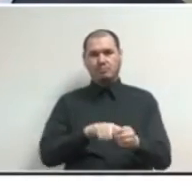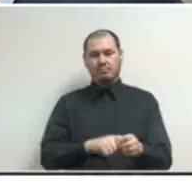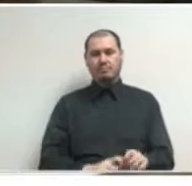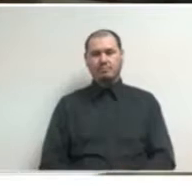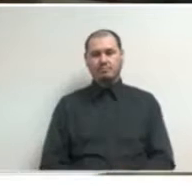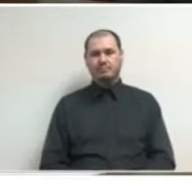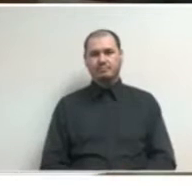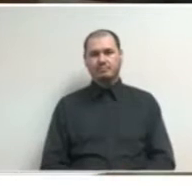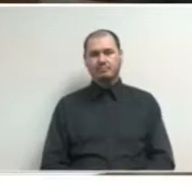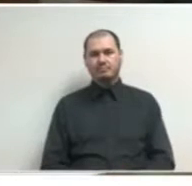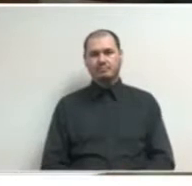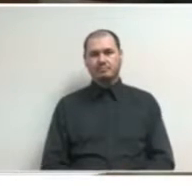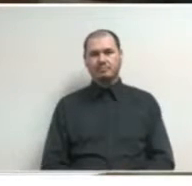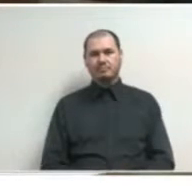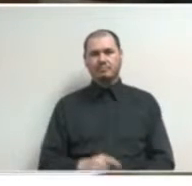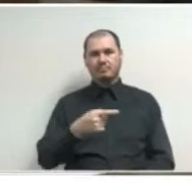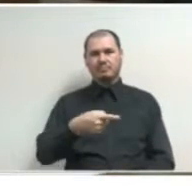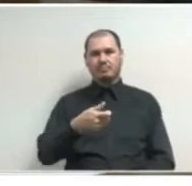Valle Urecoa.